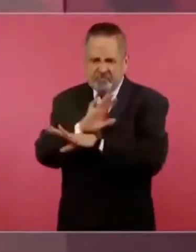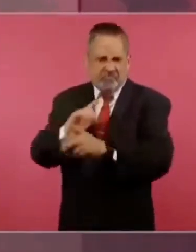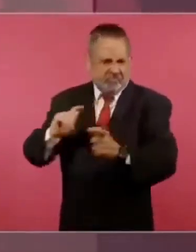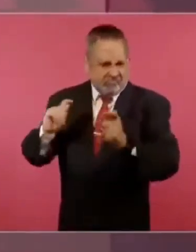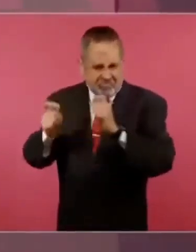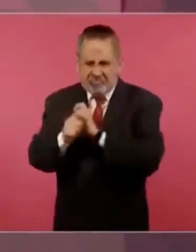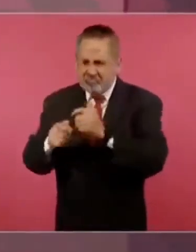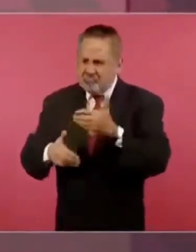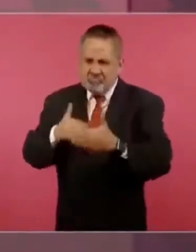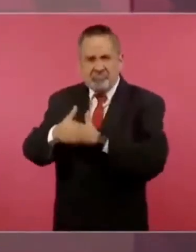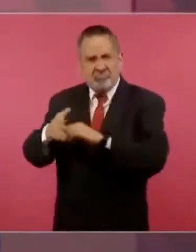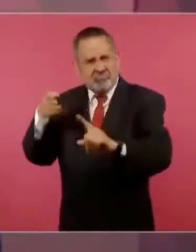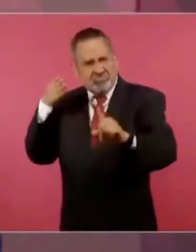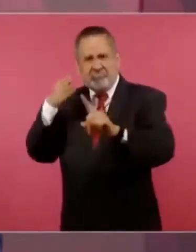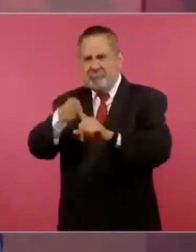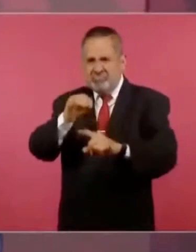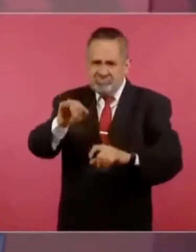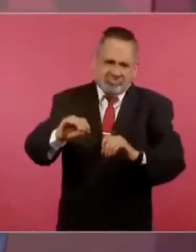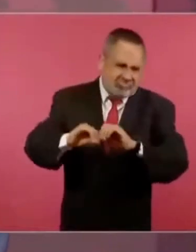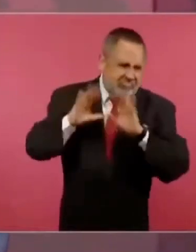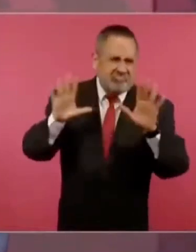el propósito de transformar.